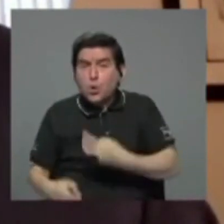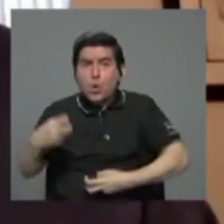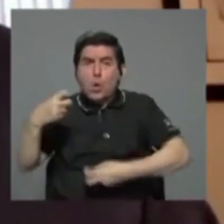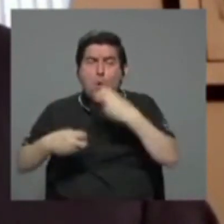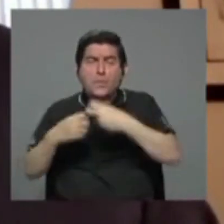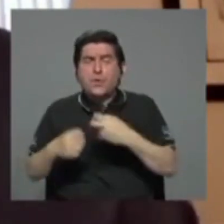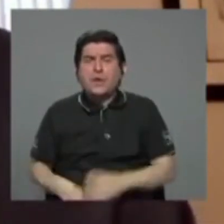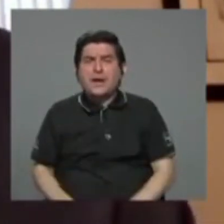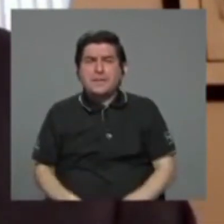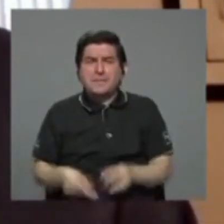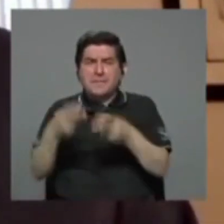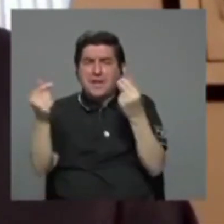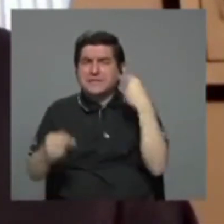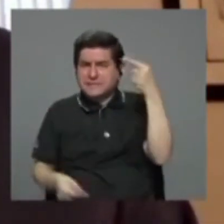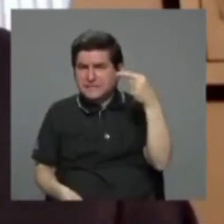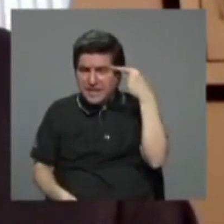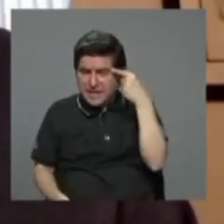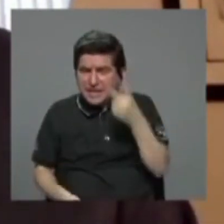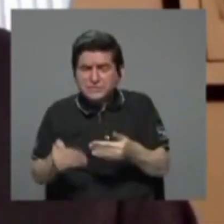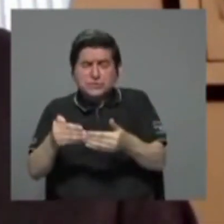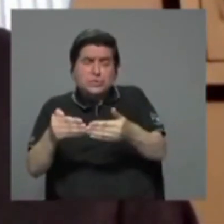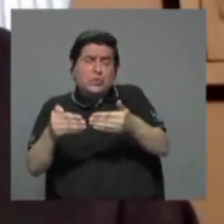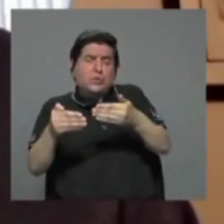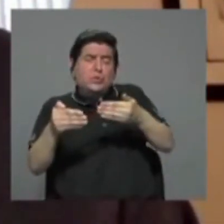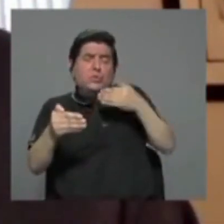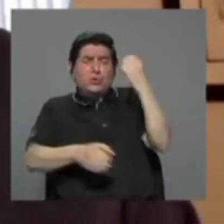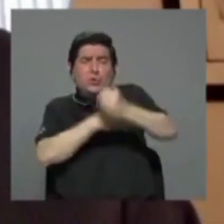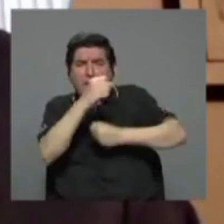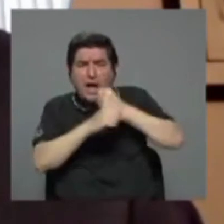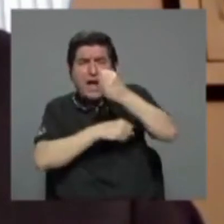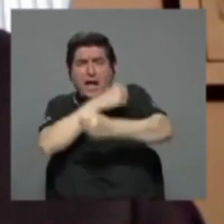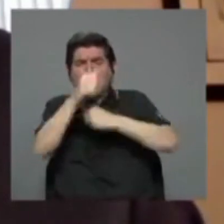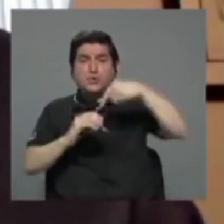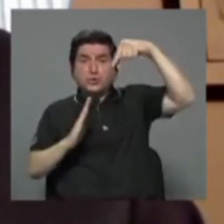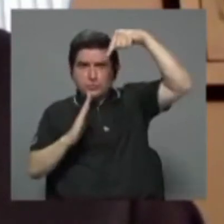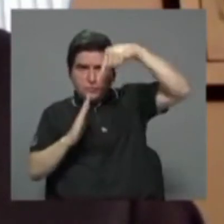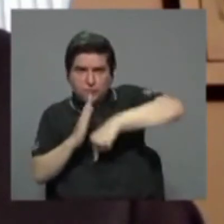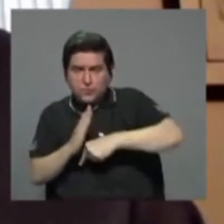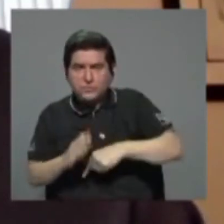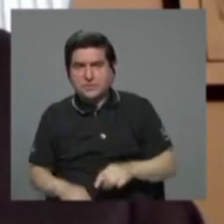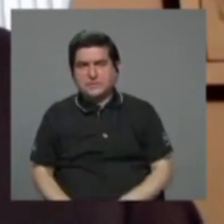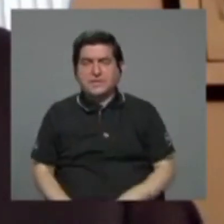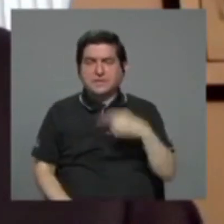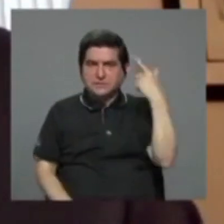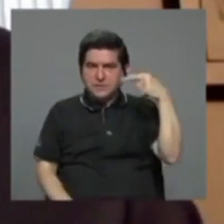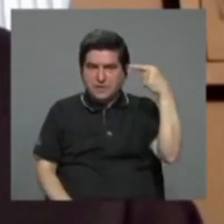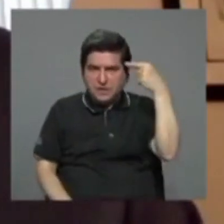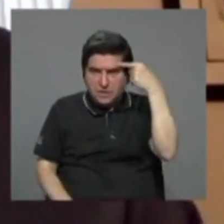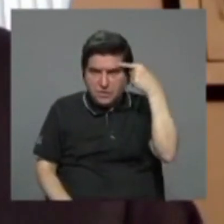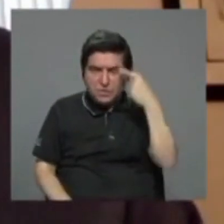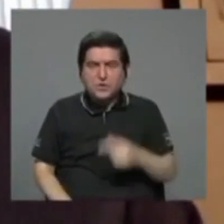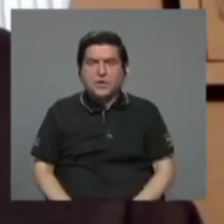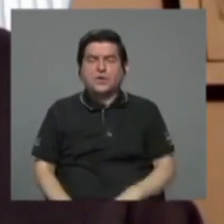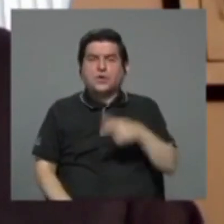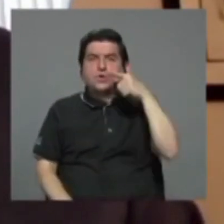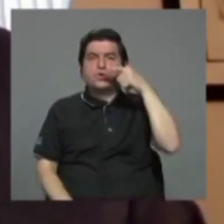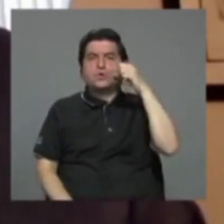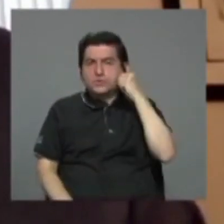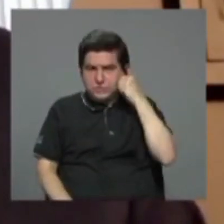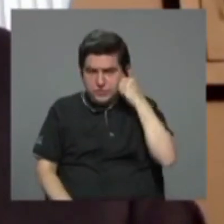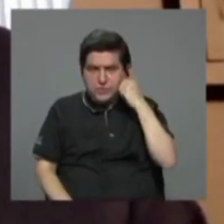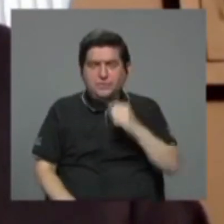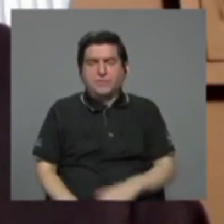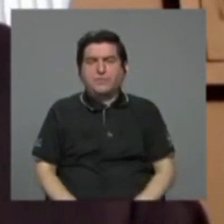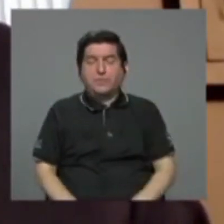problemas fiscales que habíamos venido arrastrando por décadas y que se agudizaron en el gobierno de don Luis Guillermo